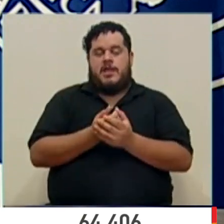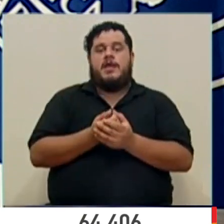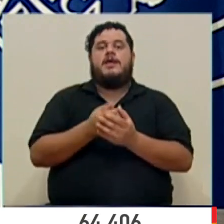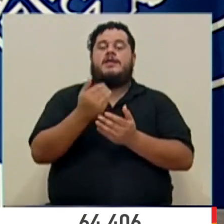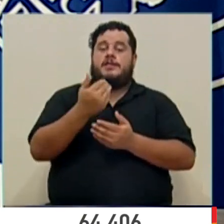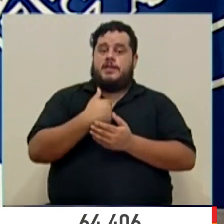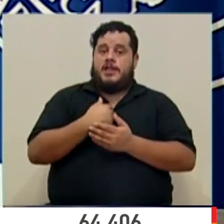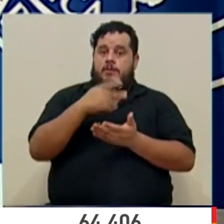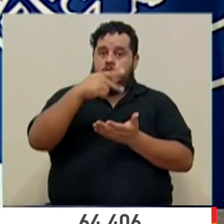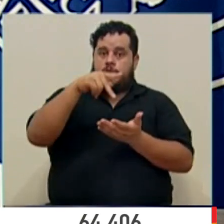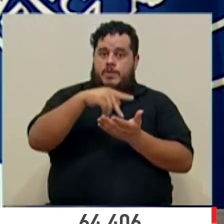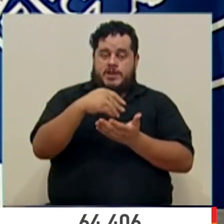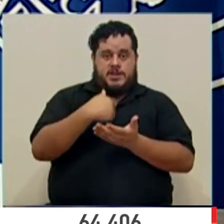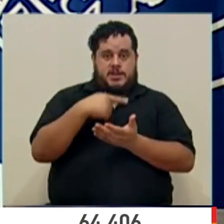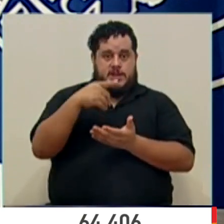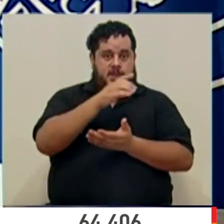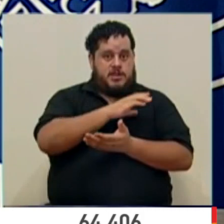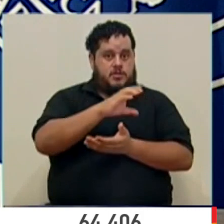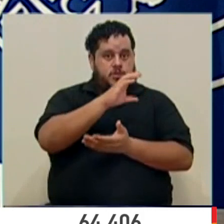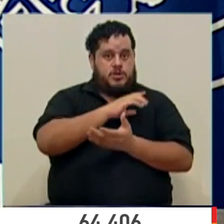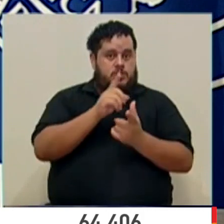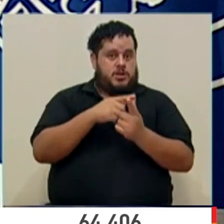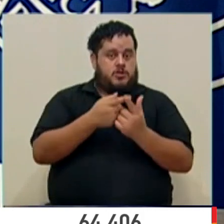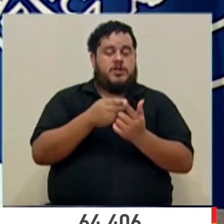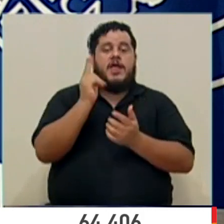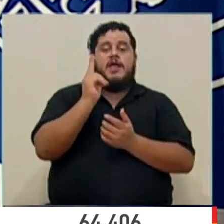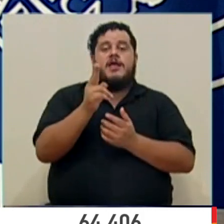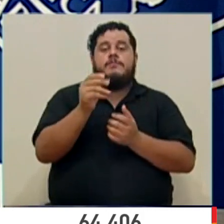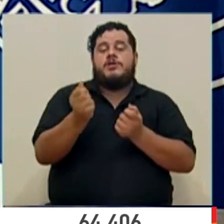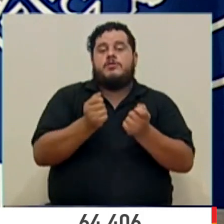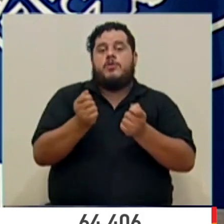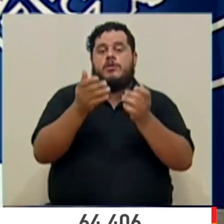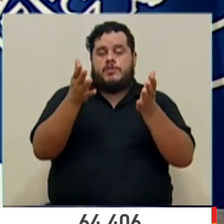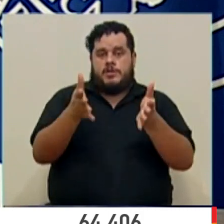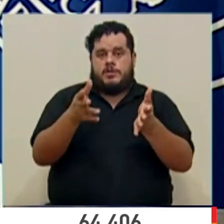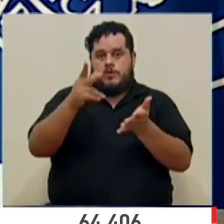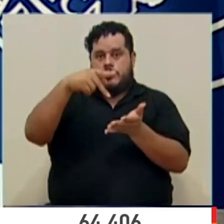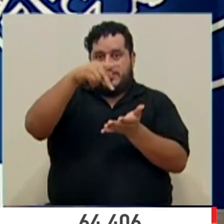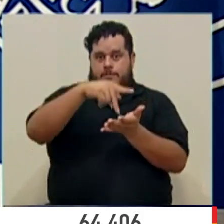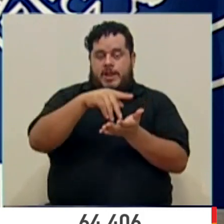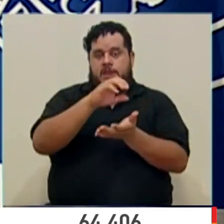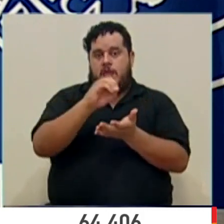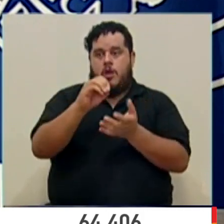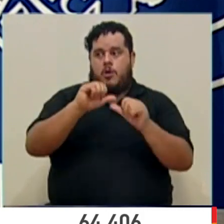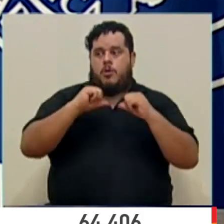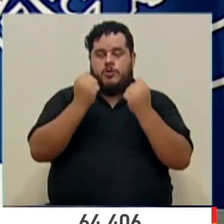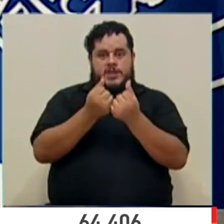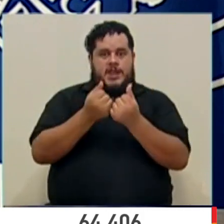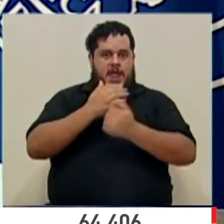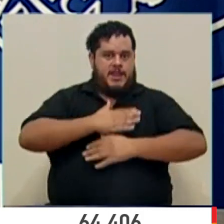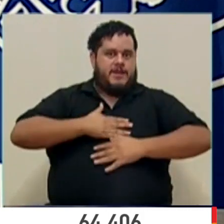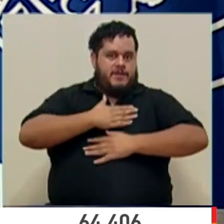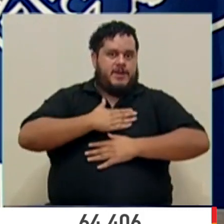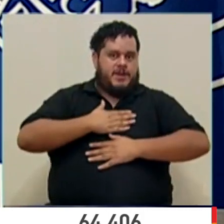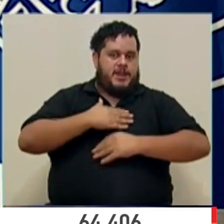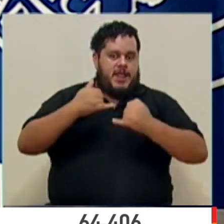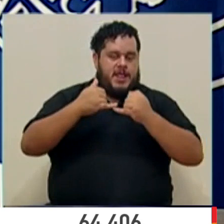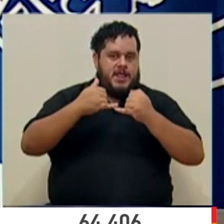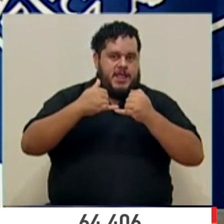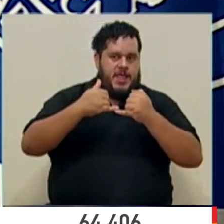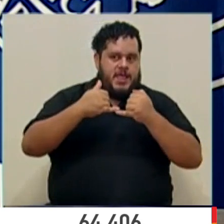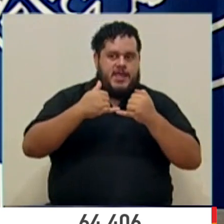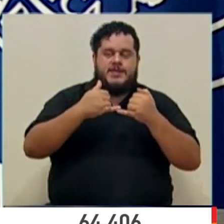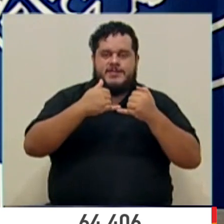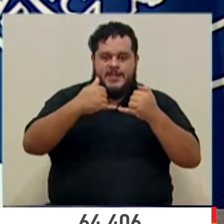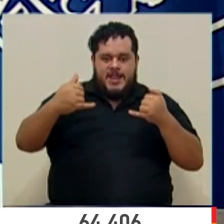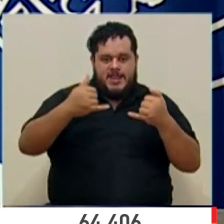que hay parques que tienen estas condiciones, pues el mismo administrador del parque o del área recreativa delimite las áreas